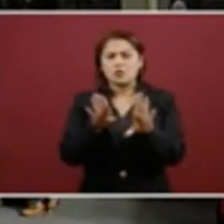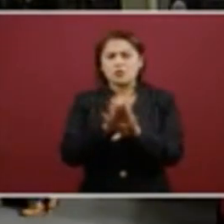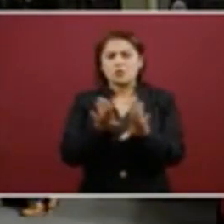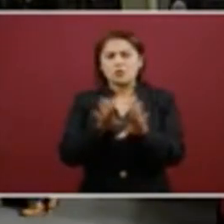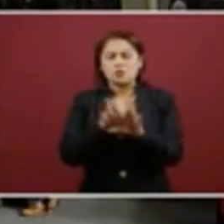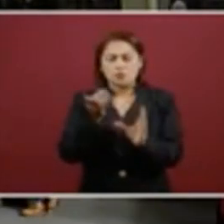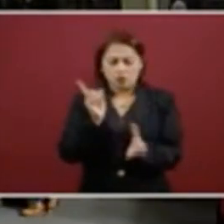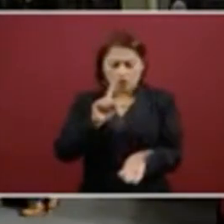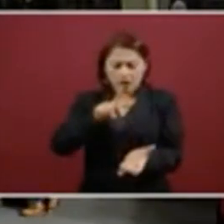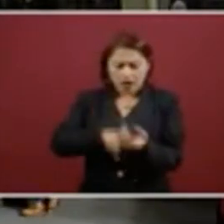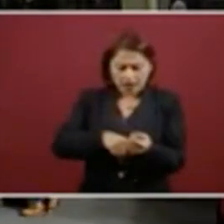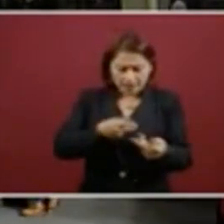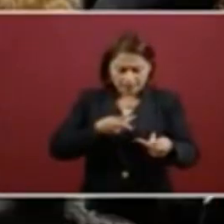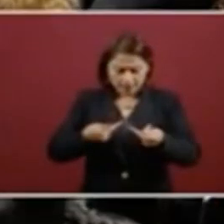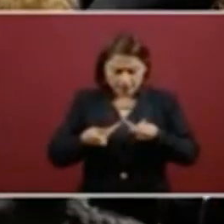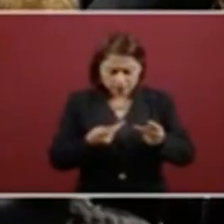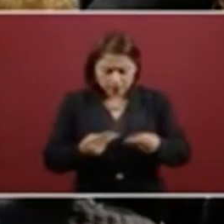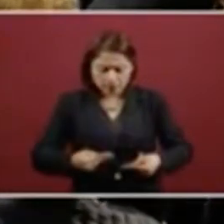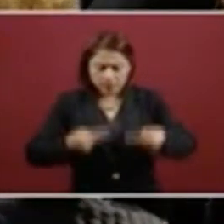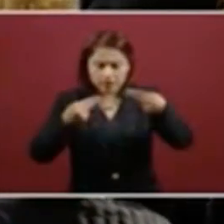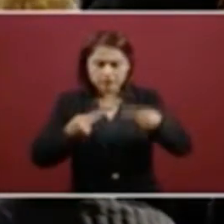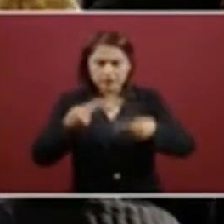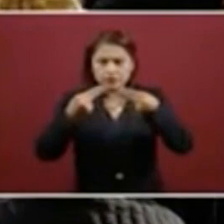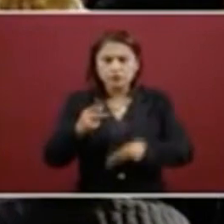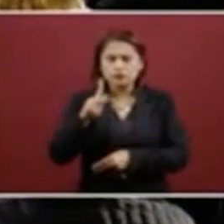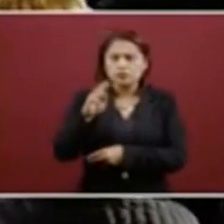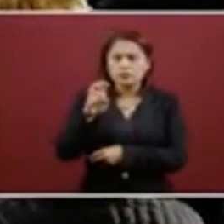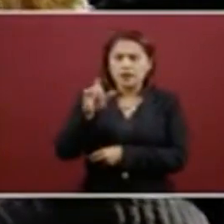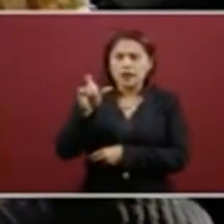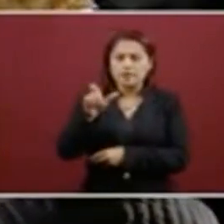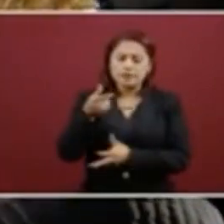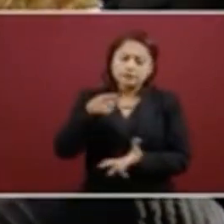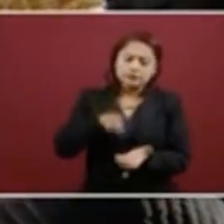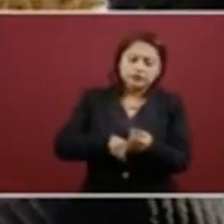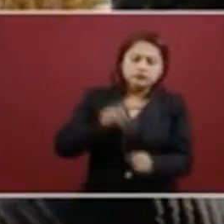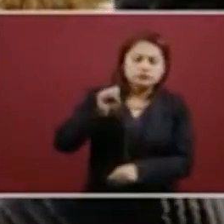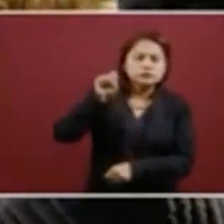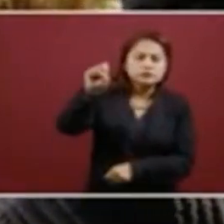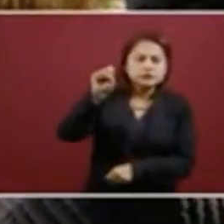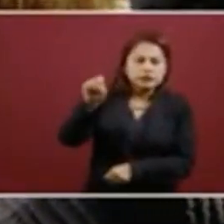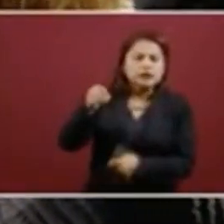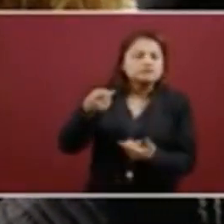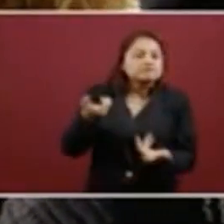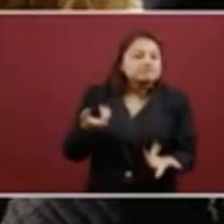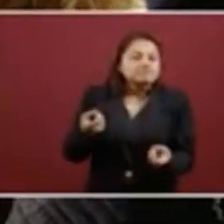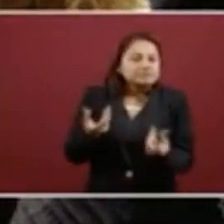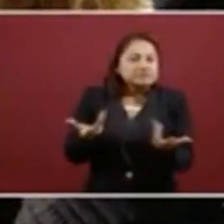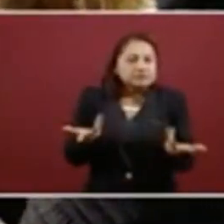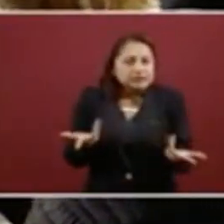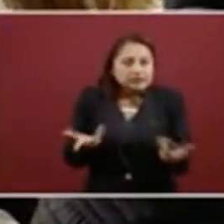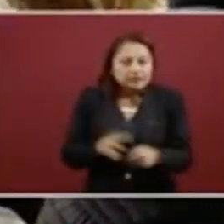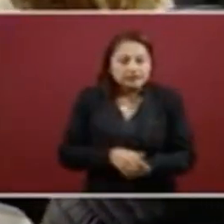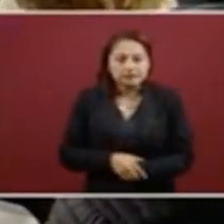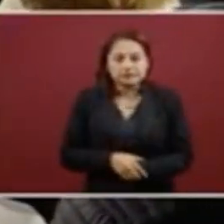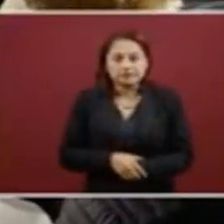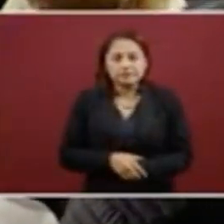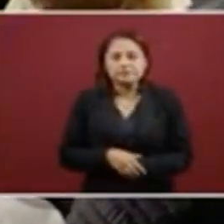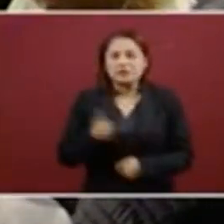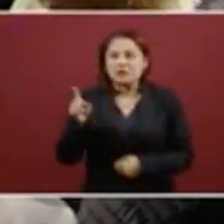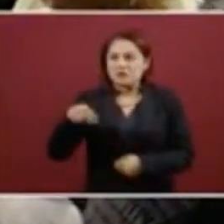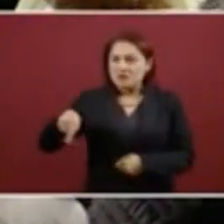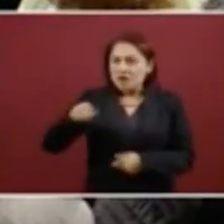negocios. Le puedes meter todo el dinero del mundo a Pemex y puede seguir perdiendo, uh-huh, si no